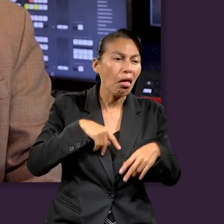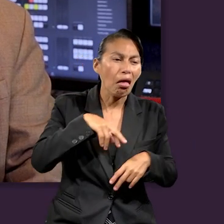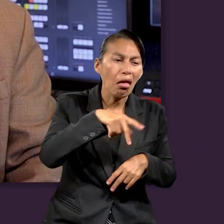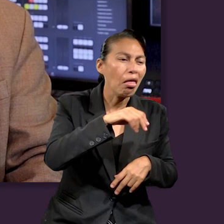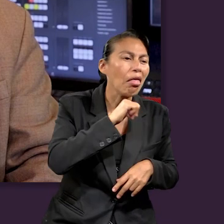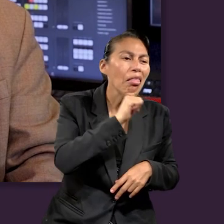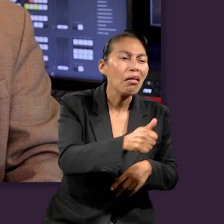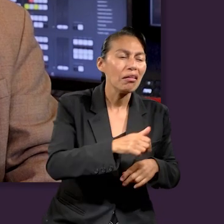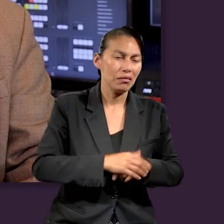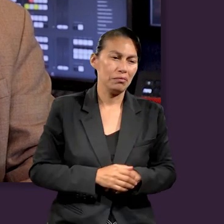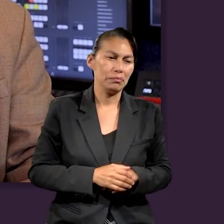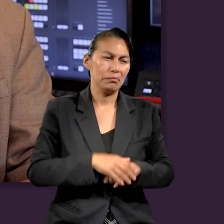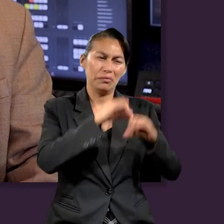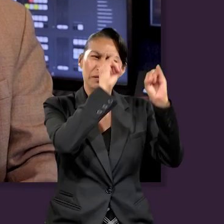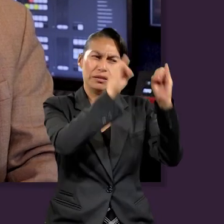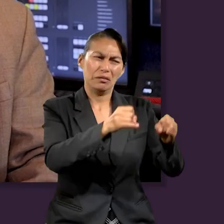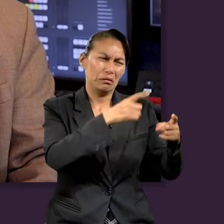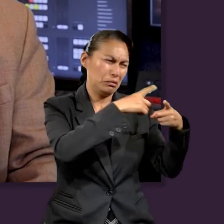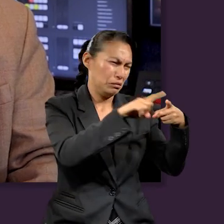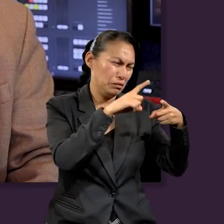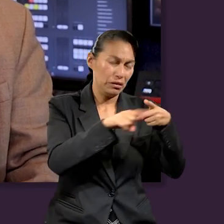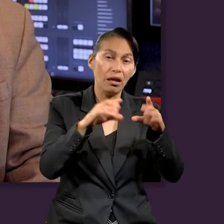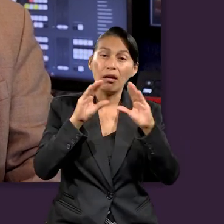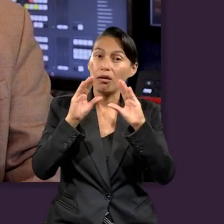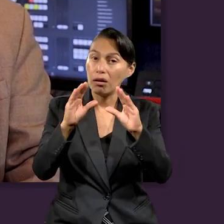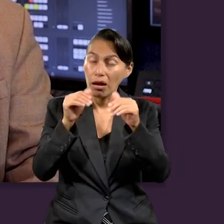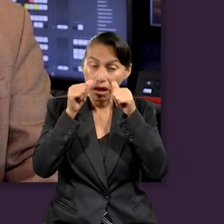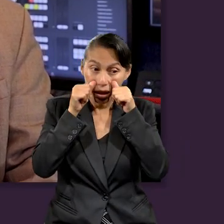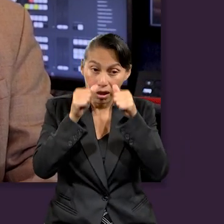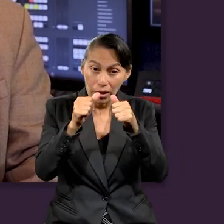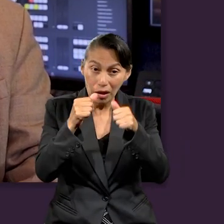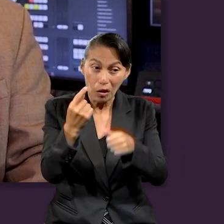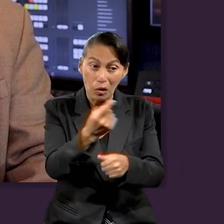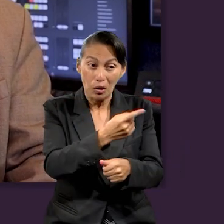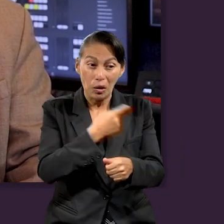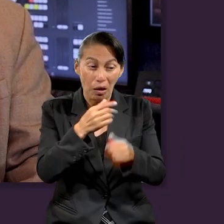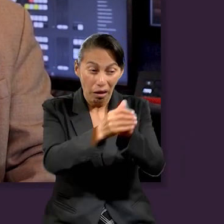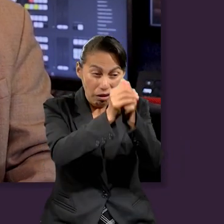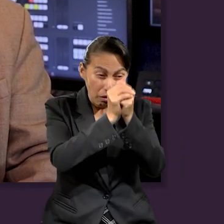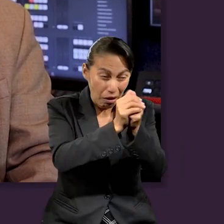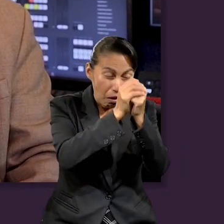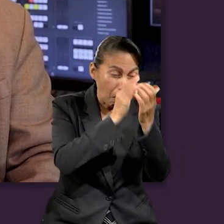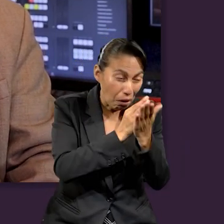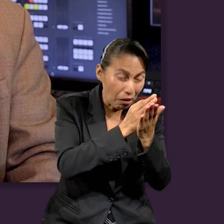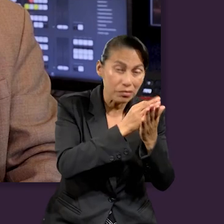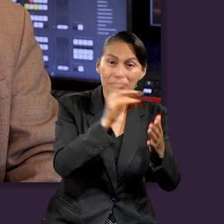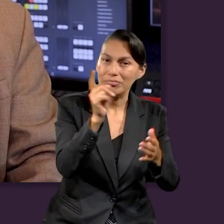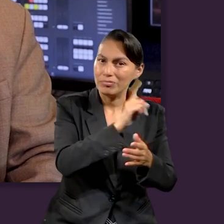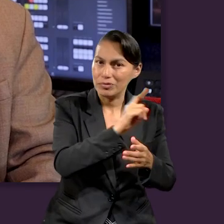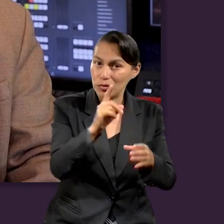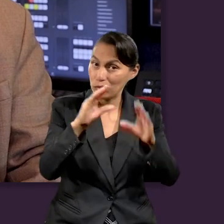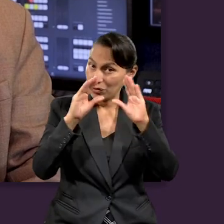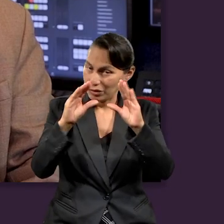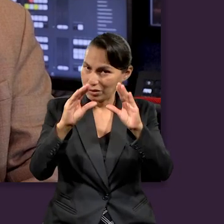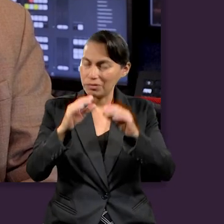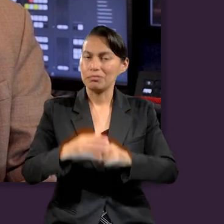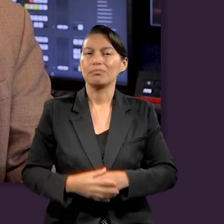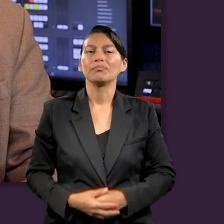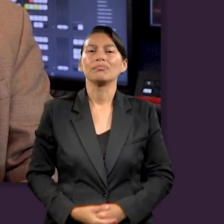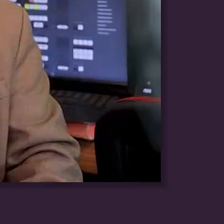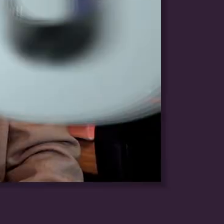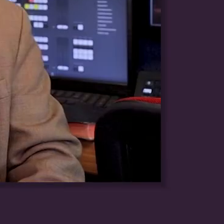adorarlos. Hay otra clase de ídolos. Debemos tener cuidado de no adorarlos en este tiempo.